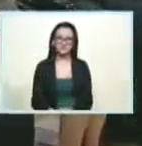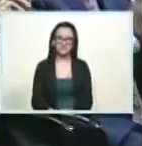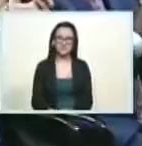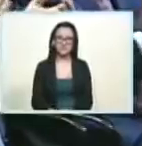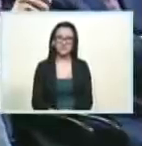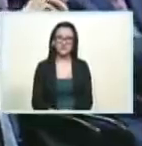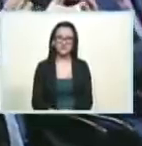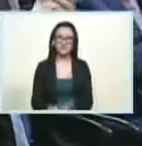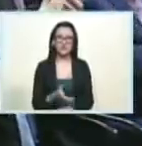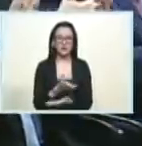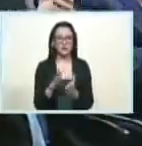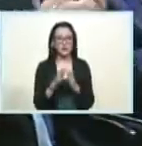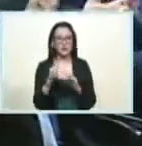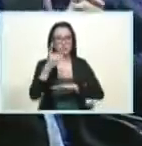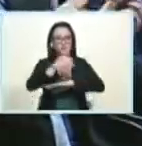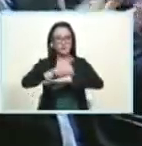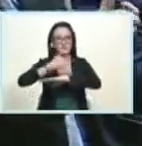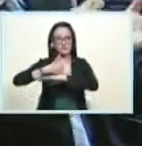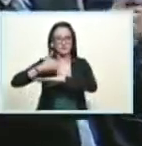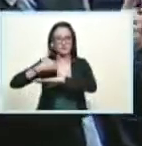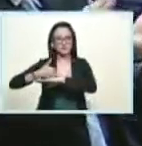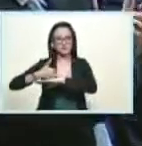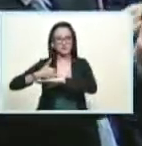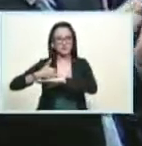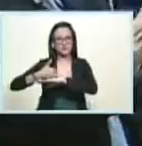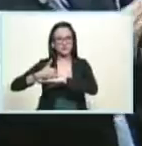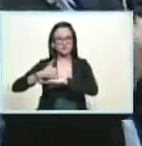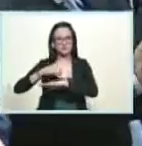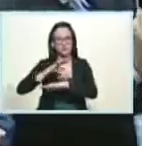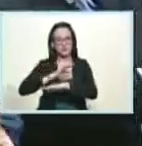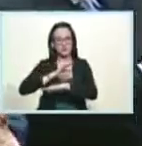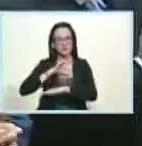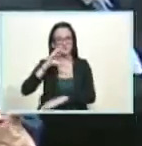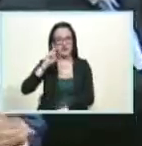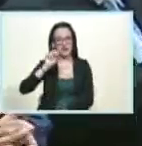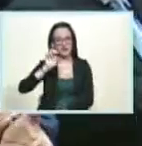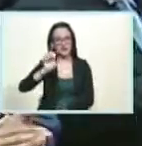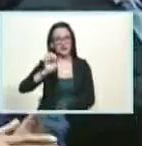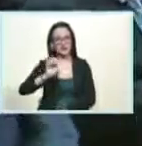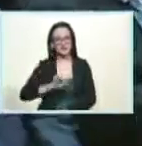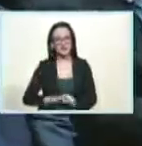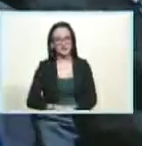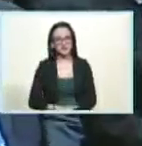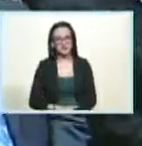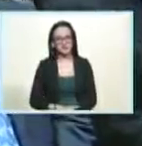Y a todas las rectoras y al rector del Consejo Nacional Electoral.